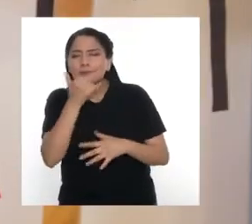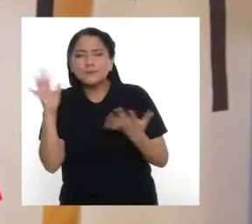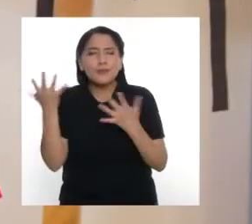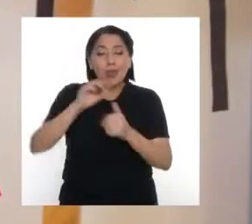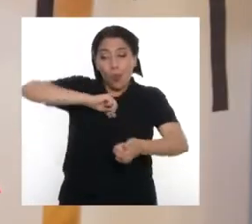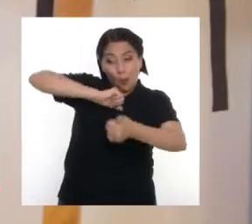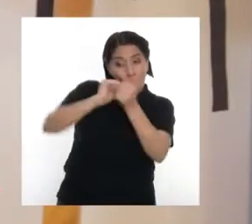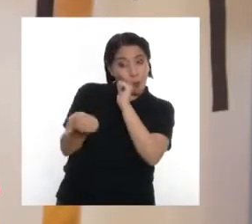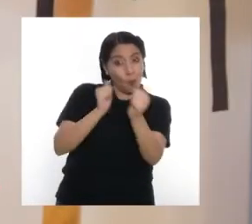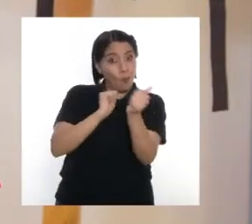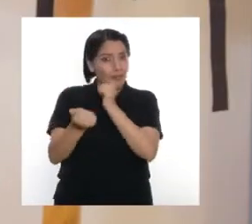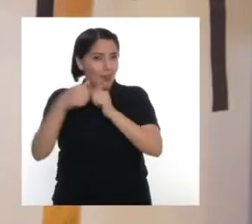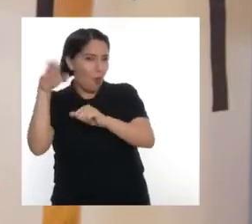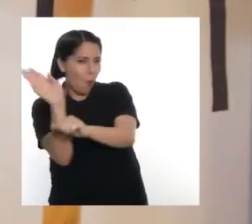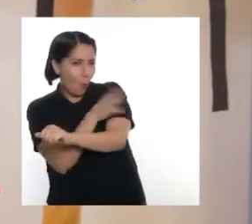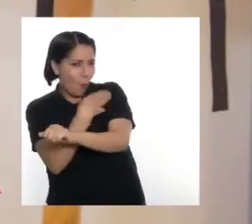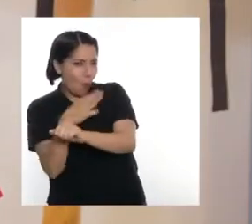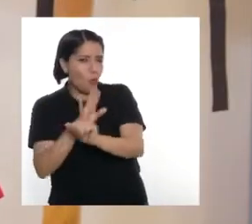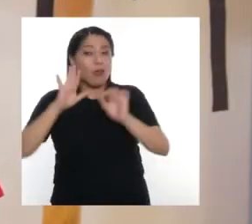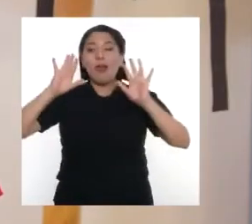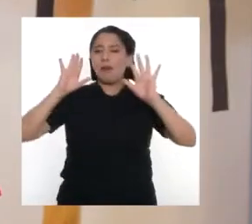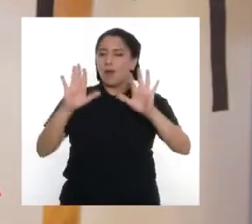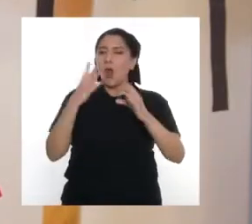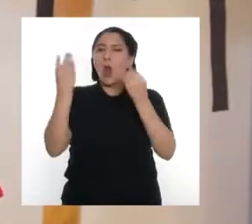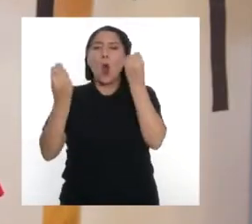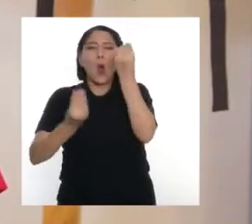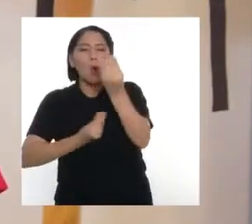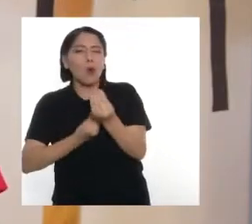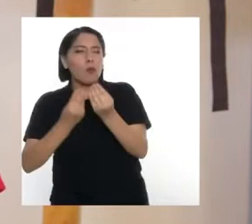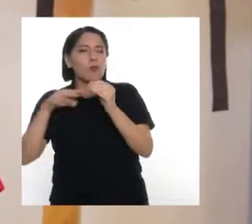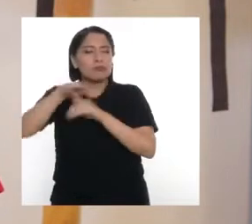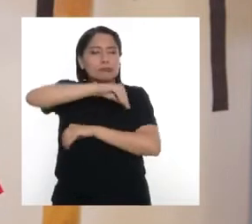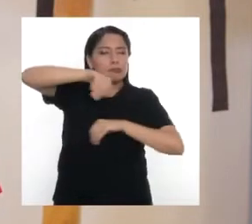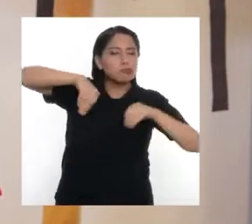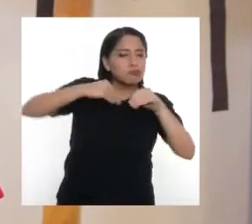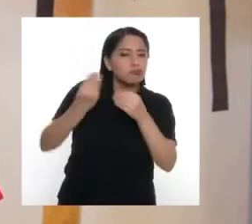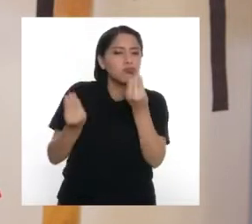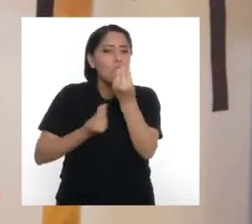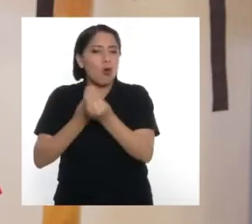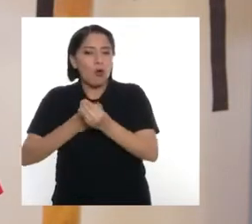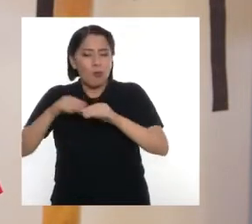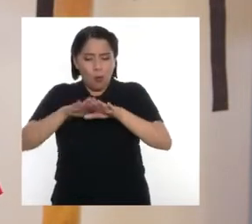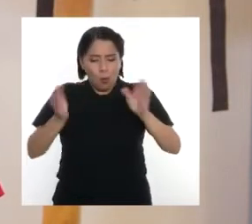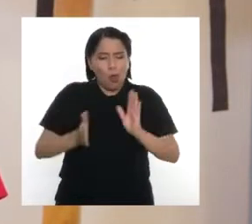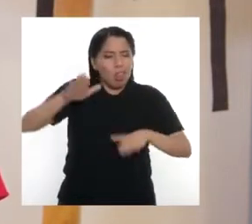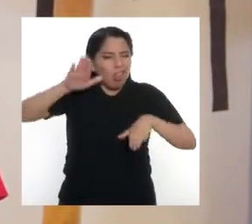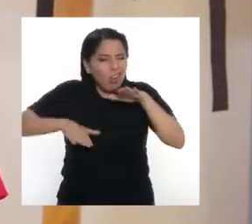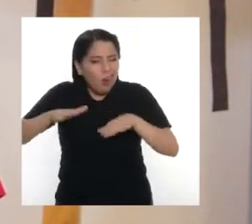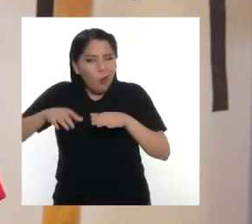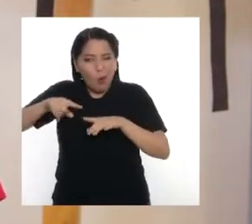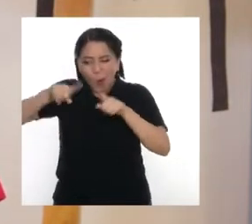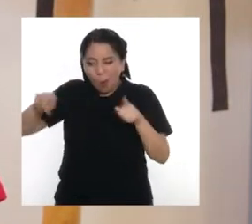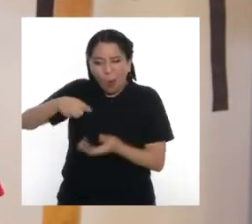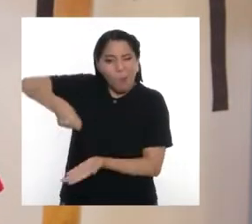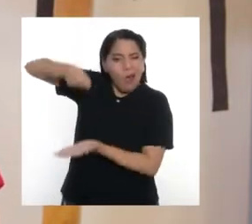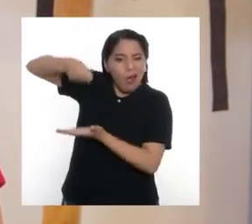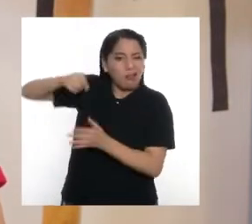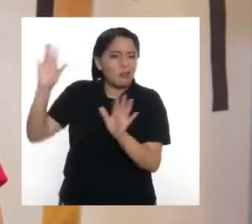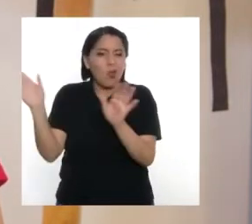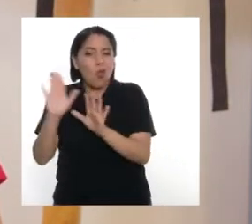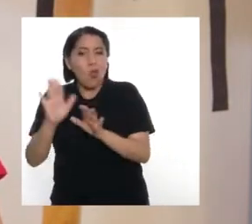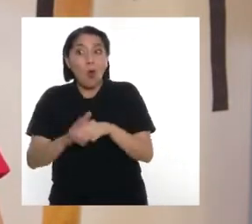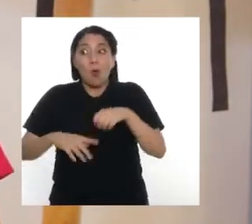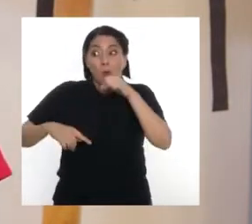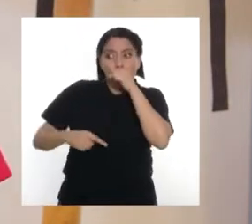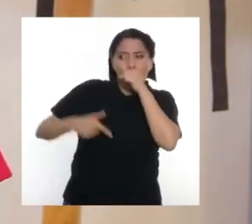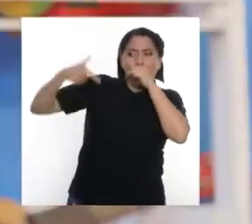si hacemos una batalla musical, pero hacemos una combinación diferente? En vez de tocar un cajón o un balde, uno de nosotros